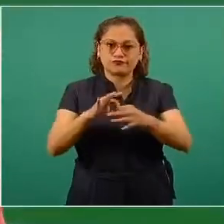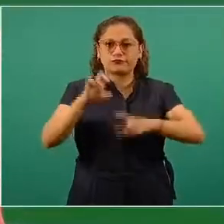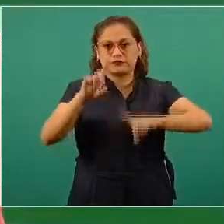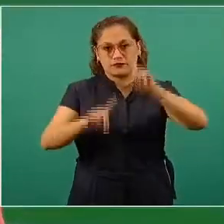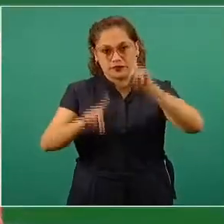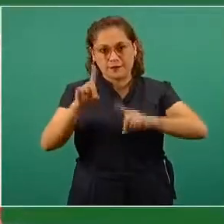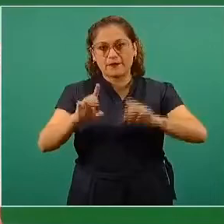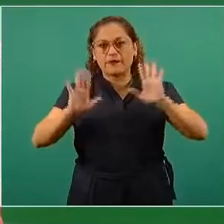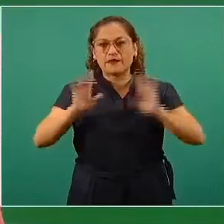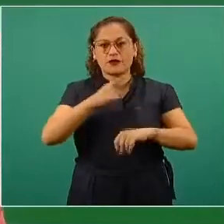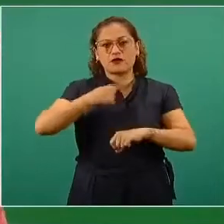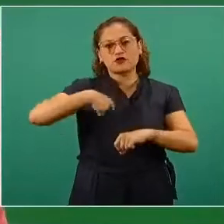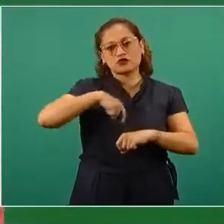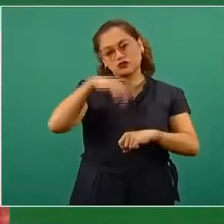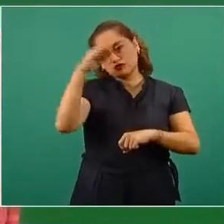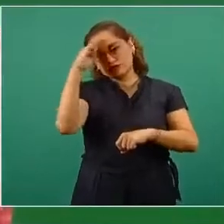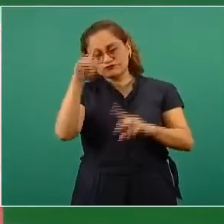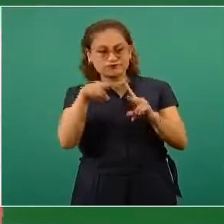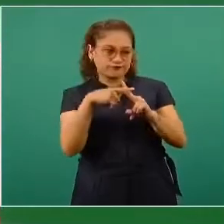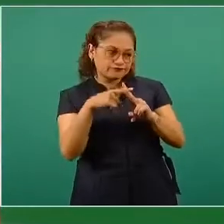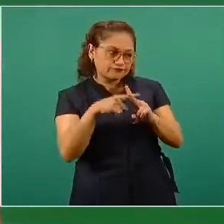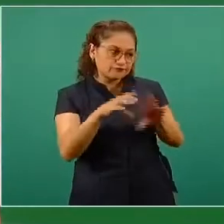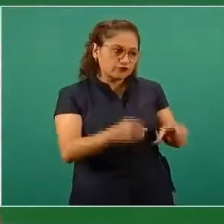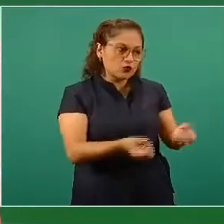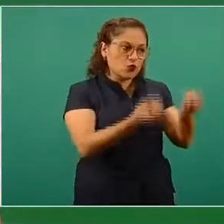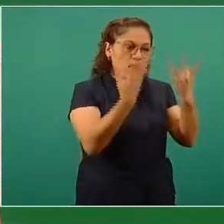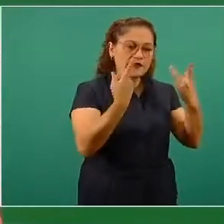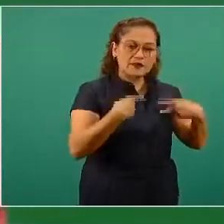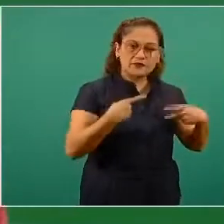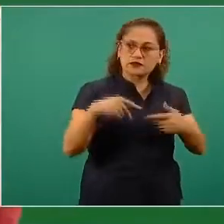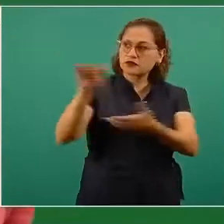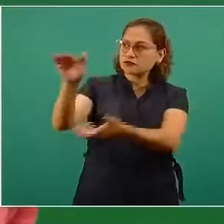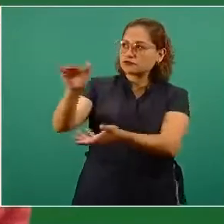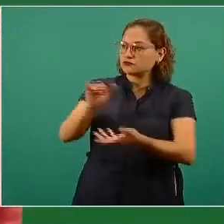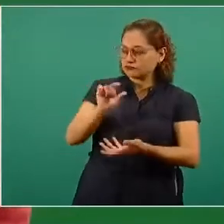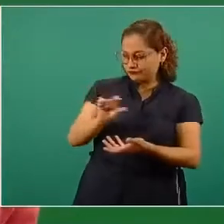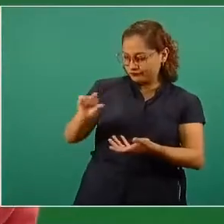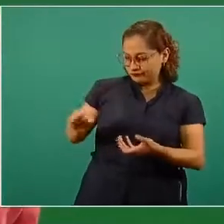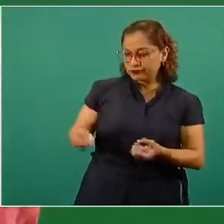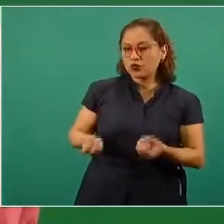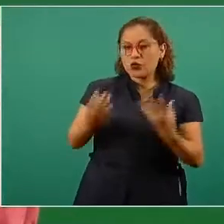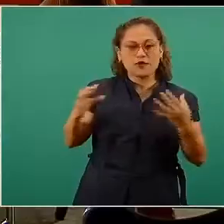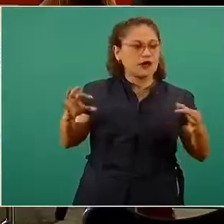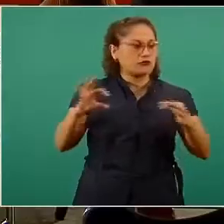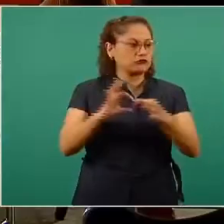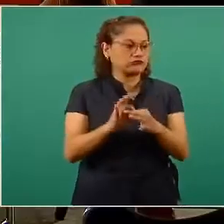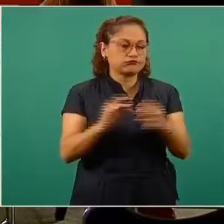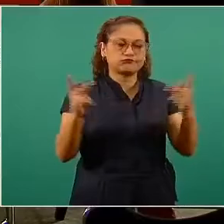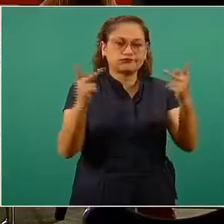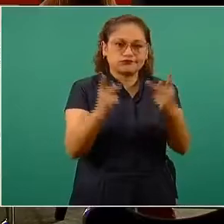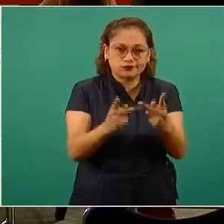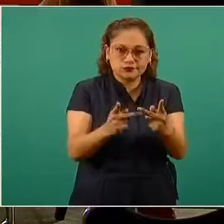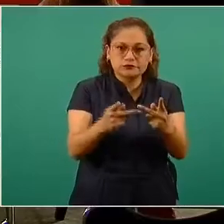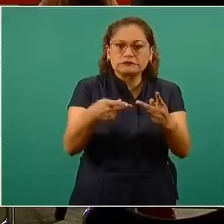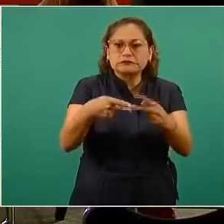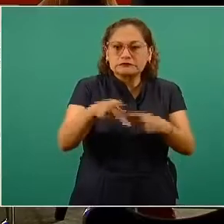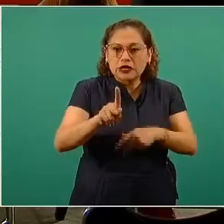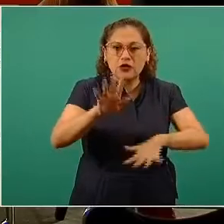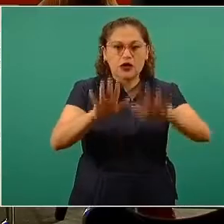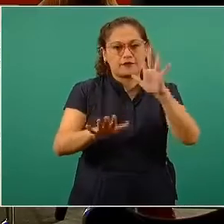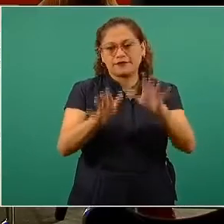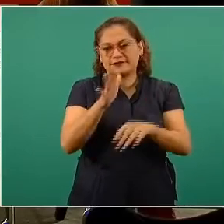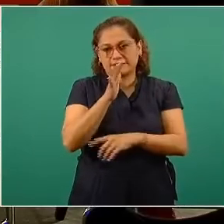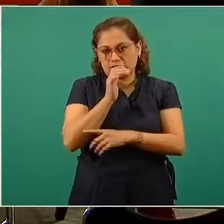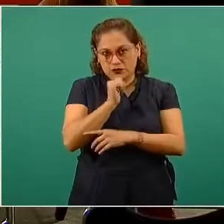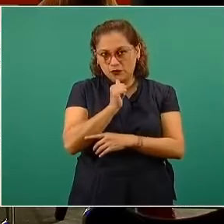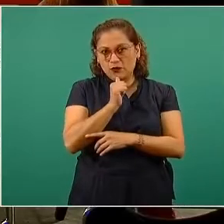es posible la cantidad de personas con el tamaño del embarque. A veces no es posible y se hace de otra manera. Sin perder de vista